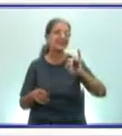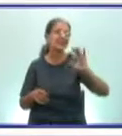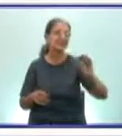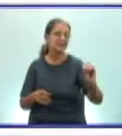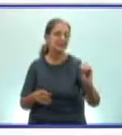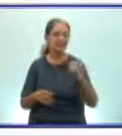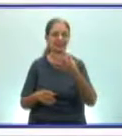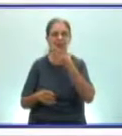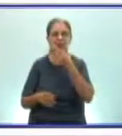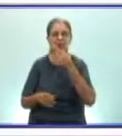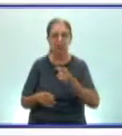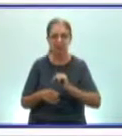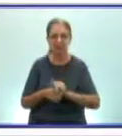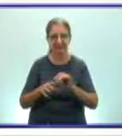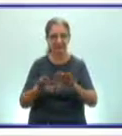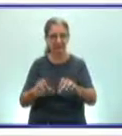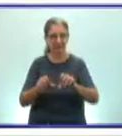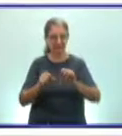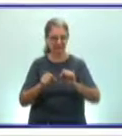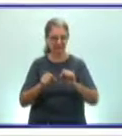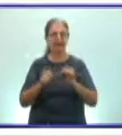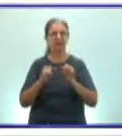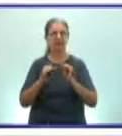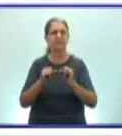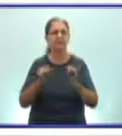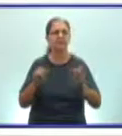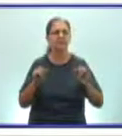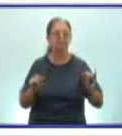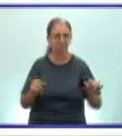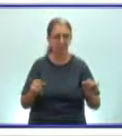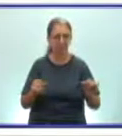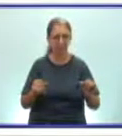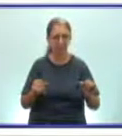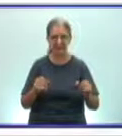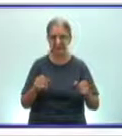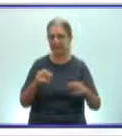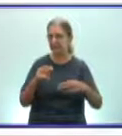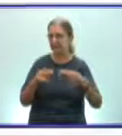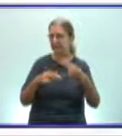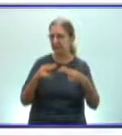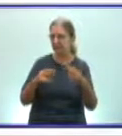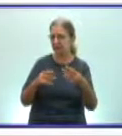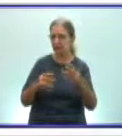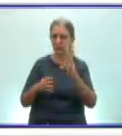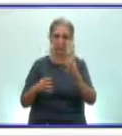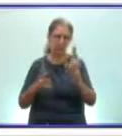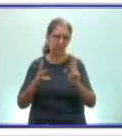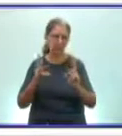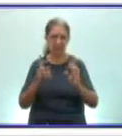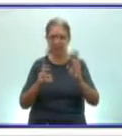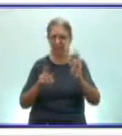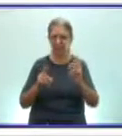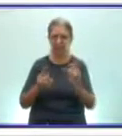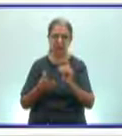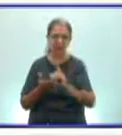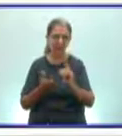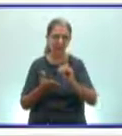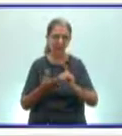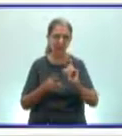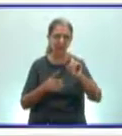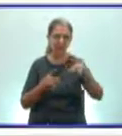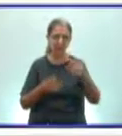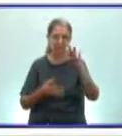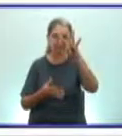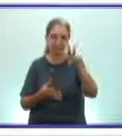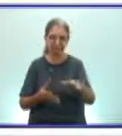Se recopiló la información, se realiza el conteo de los datos para luego elaborar una